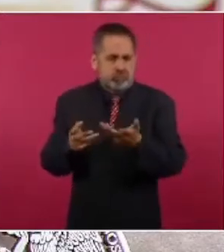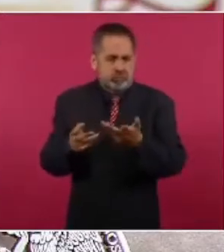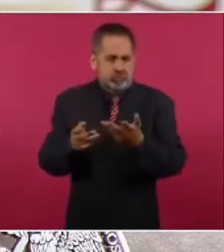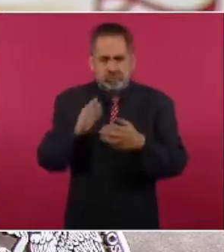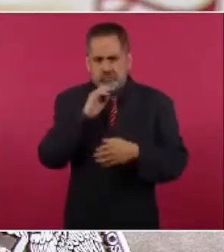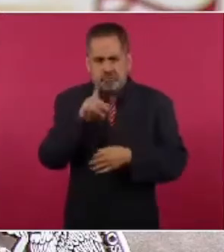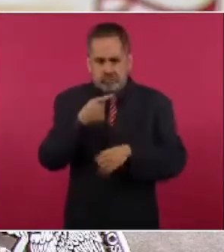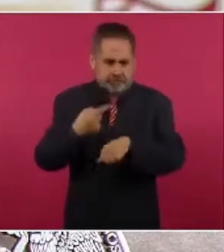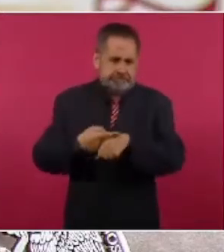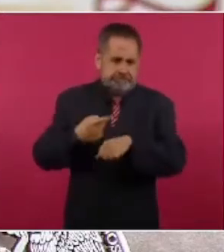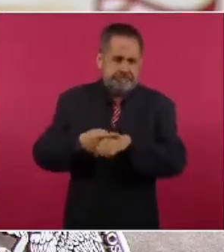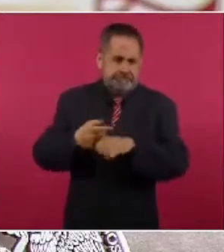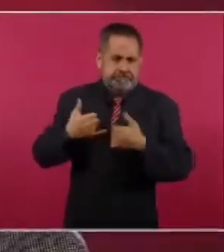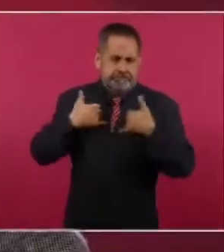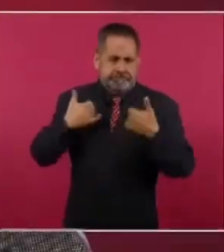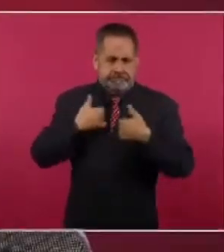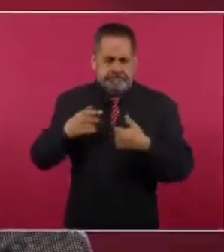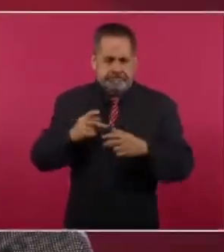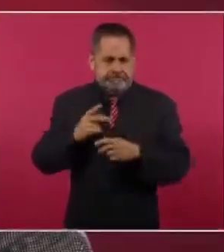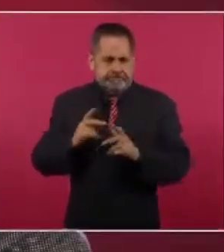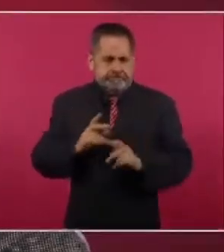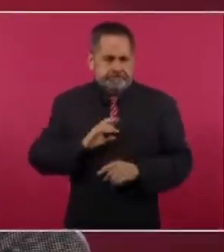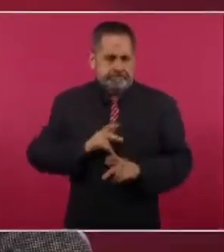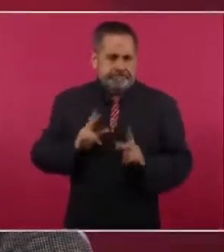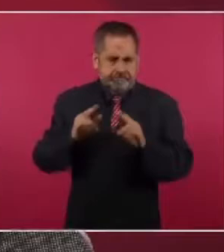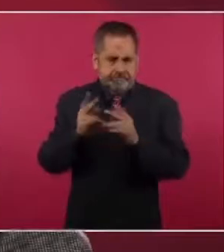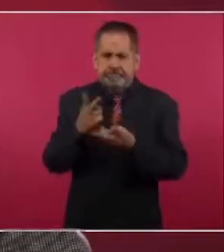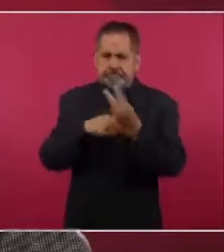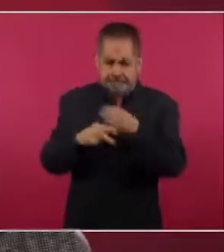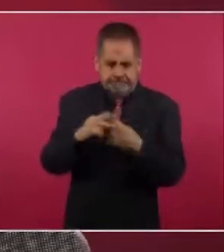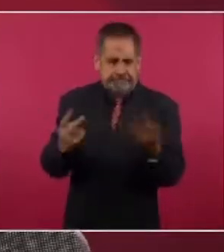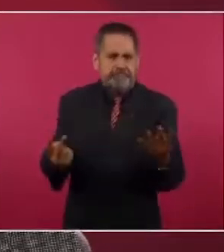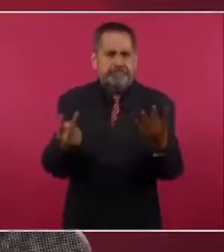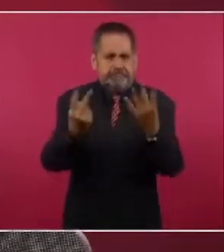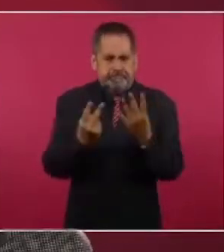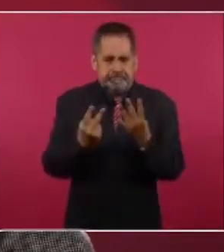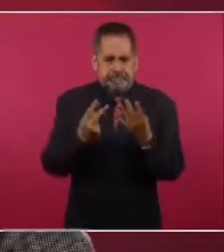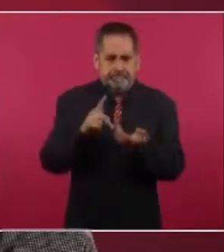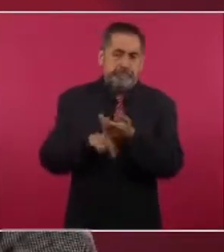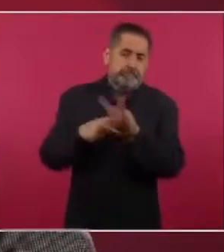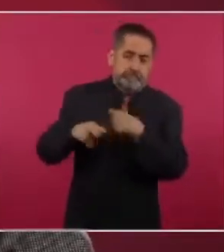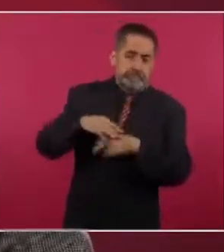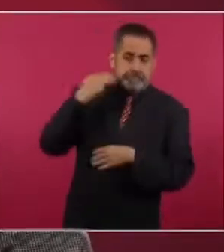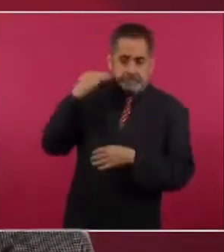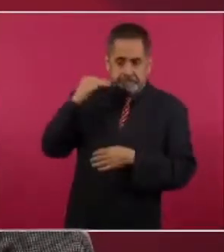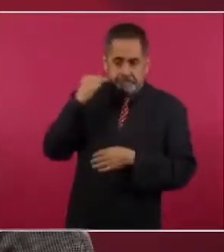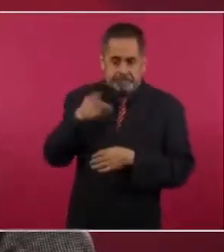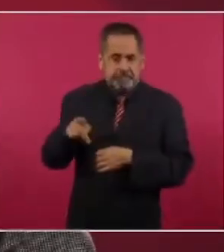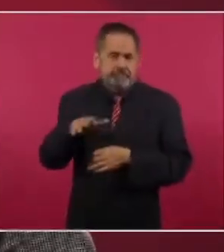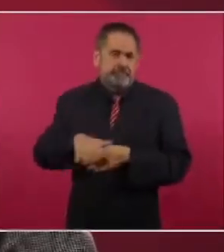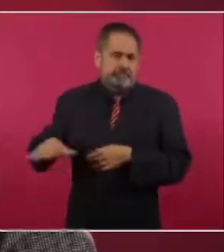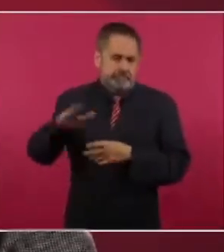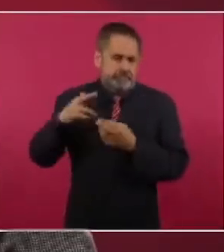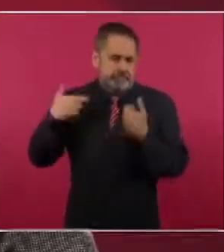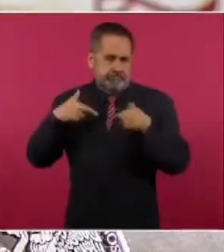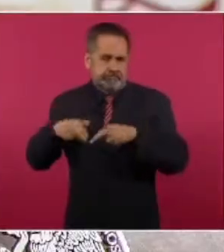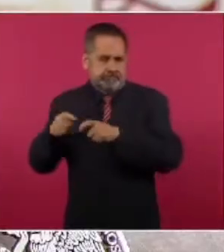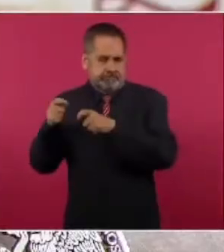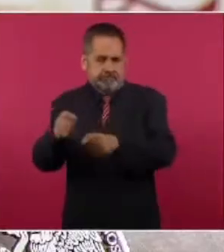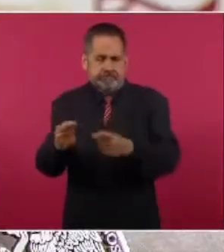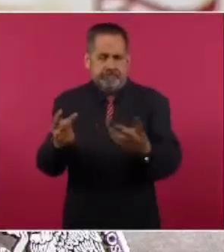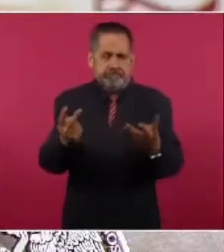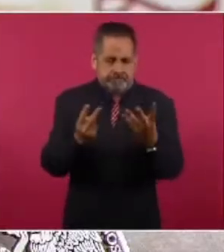madre, sino paciente en sí de cáncer, que estuvo aquí presente, de Michoacán, representando en cierta forma a más